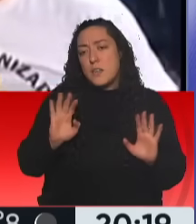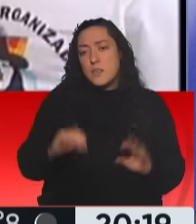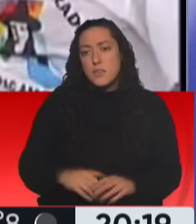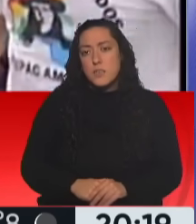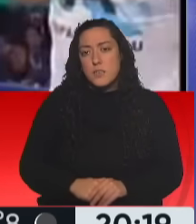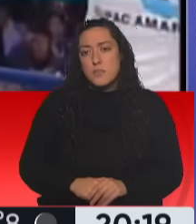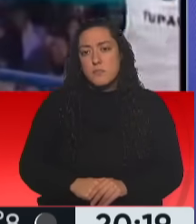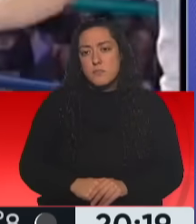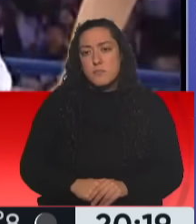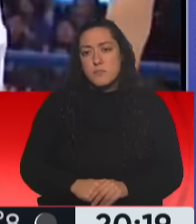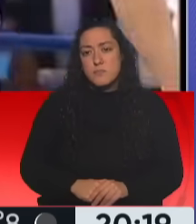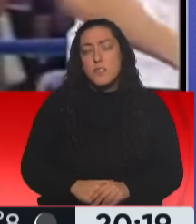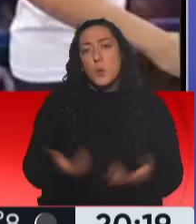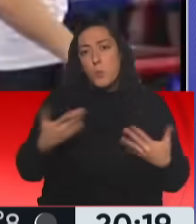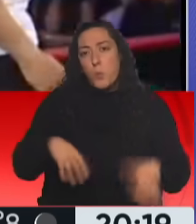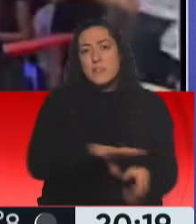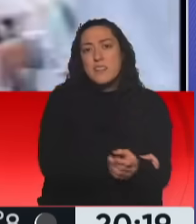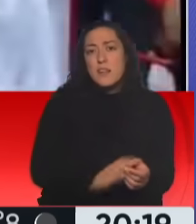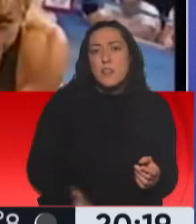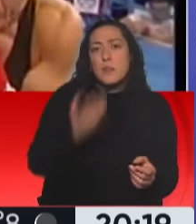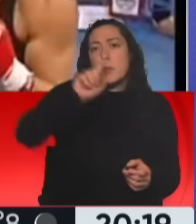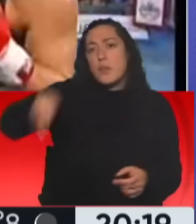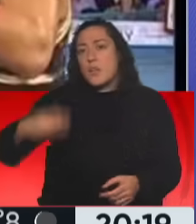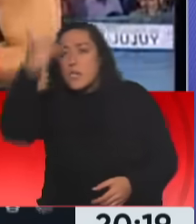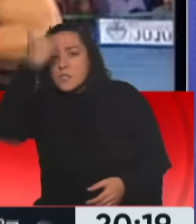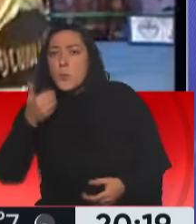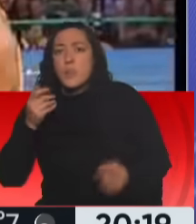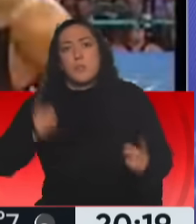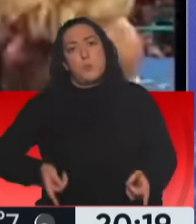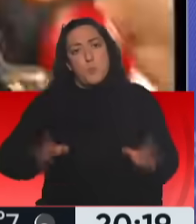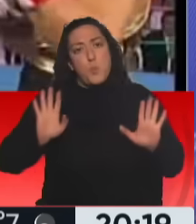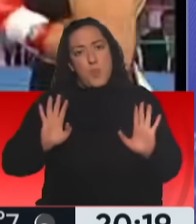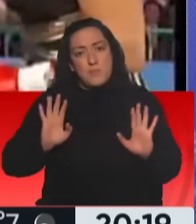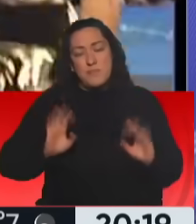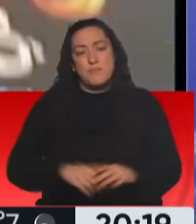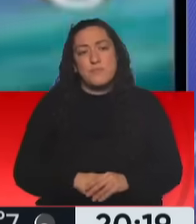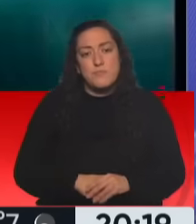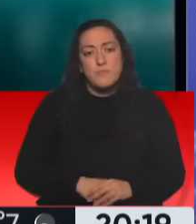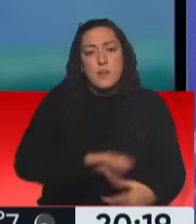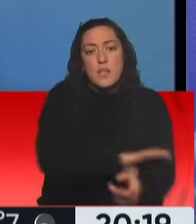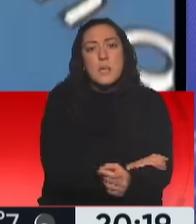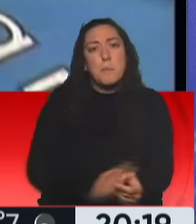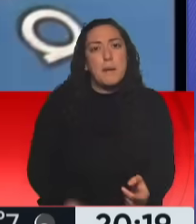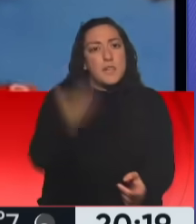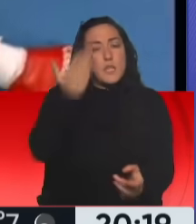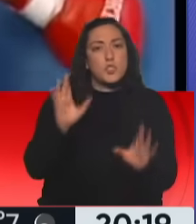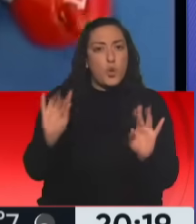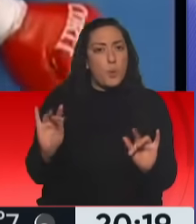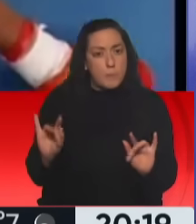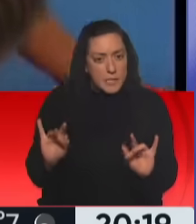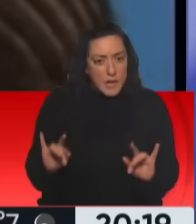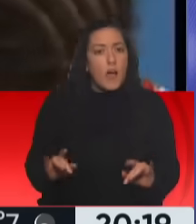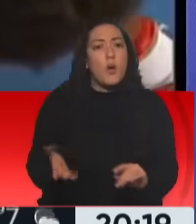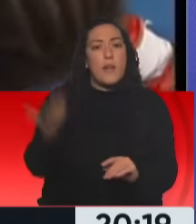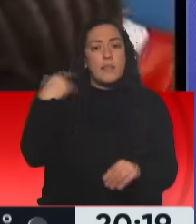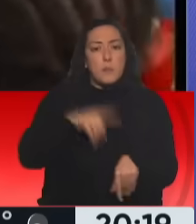como desencadenante del accidente cerebrovascular, ¿verdad? Claro, claro. Sí. Hipertensa es complicado. Ella Correcto. en algún